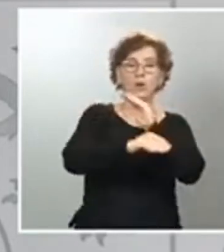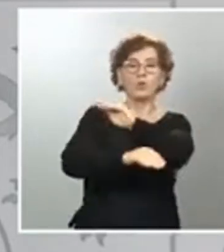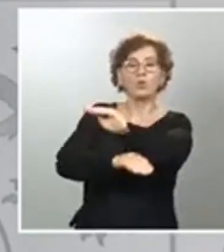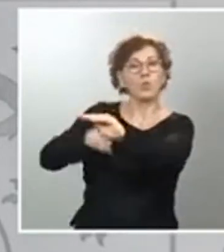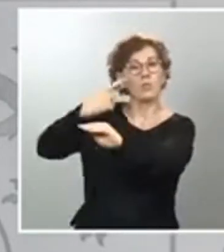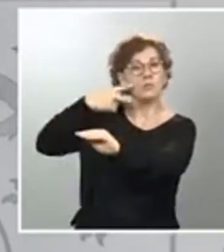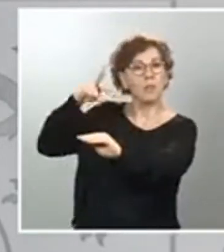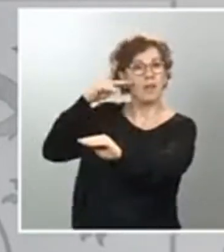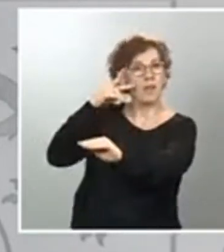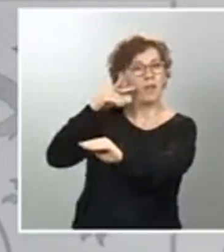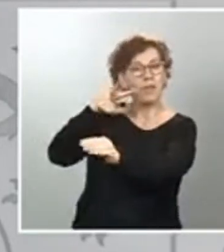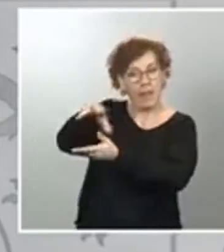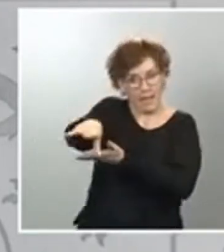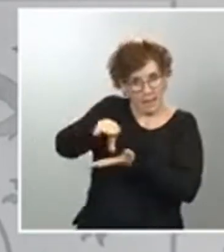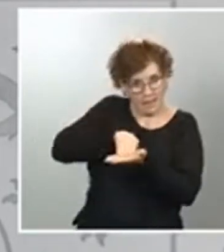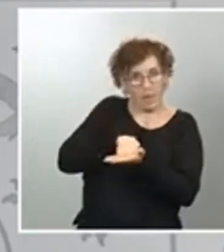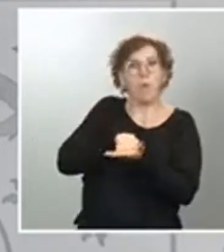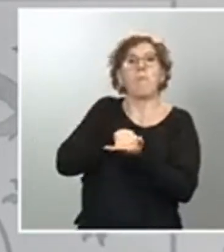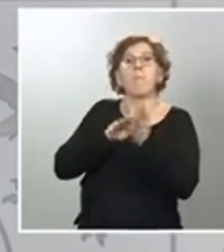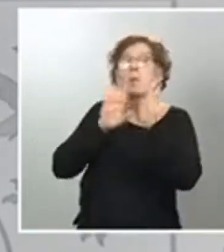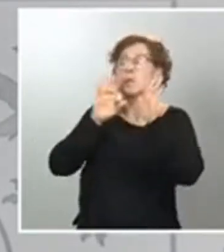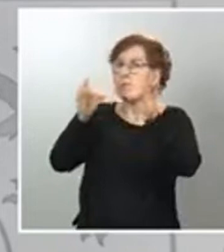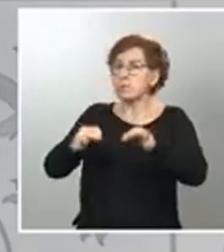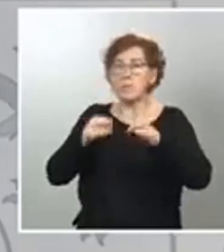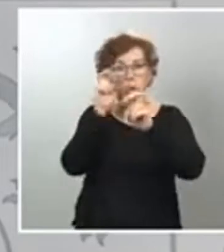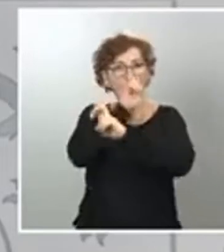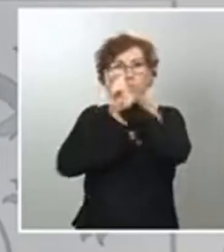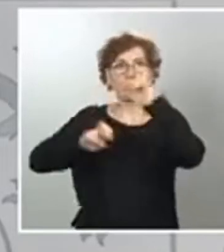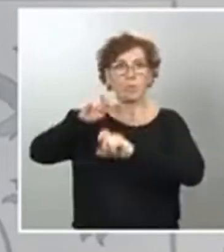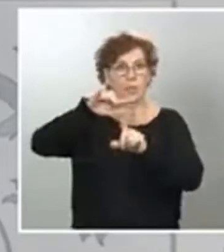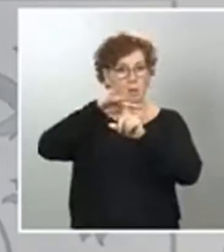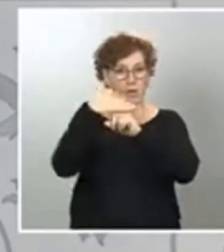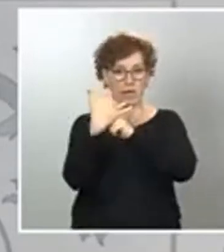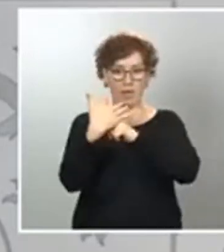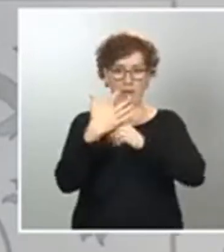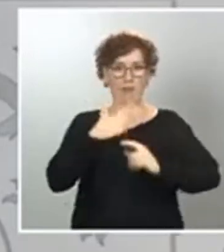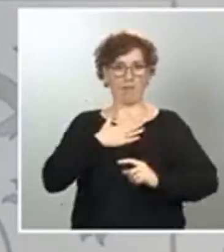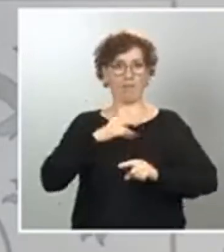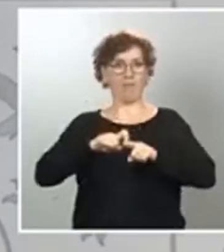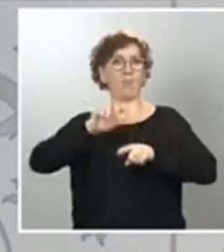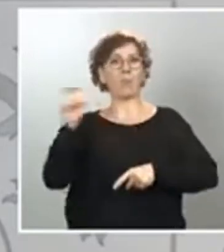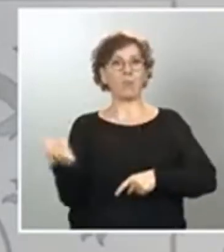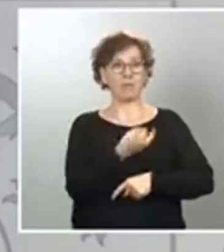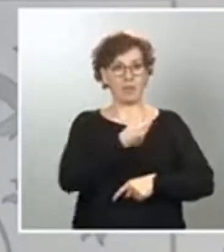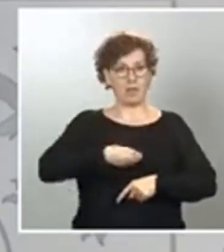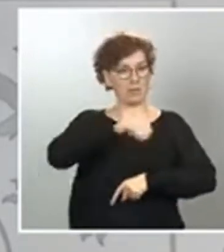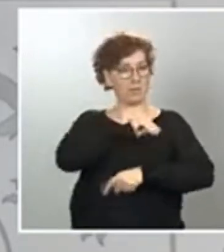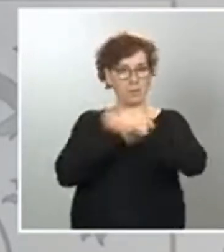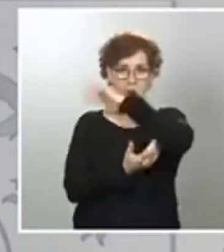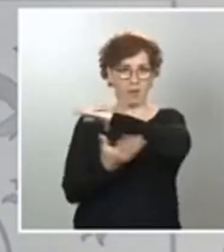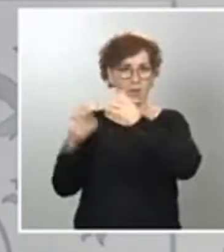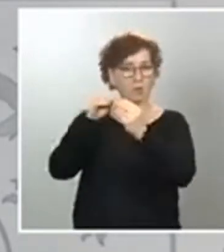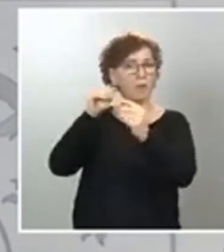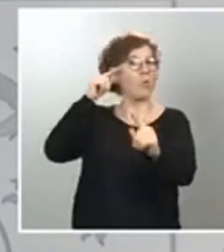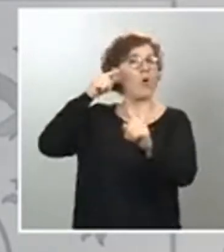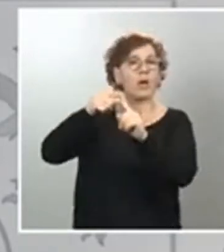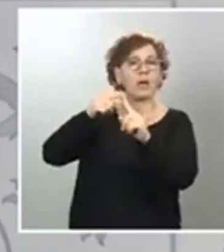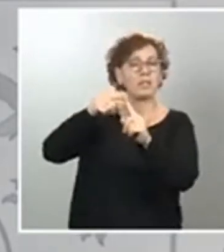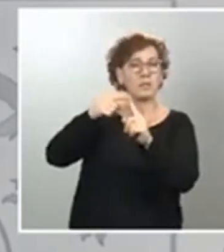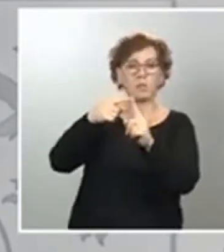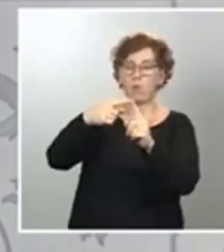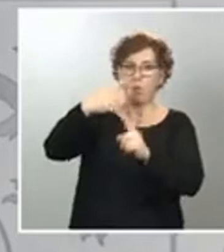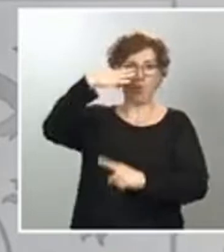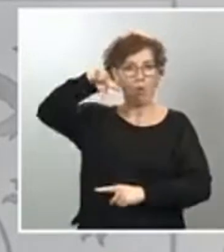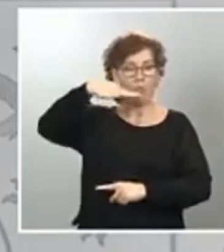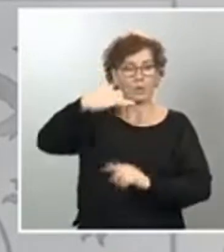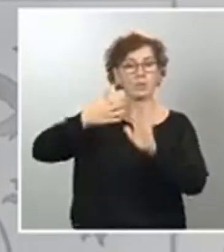adaptarlas a la realidad y a la diversidad de nuestro país. Todo con un único y exclusivo objetivo, y es el de recuperar la vida